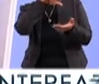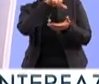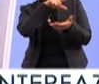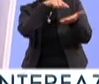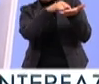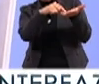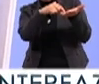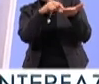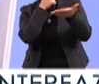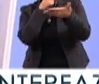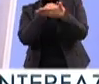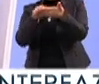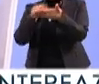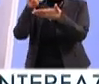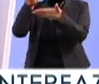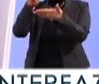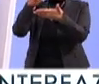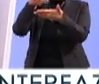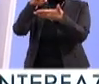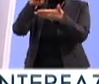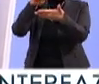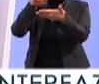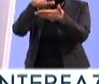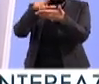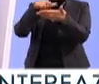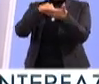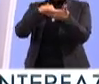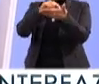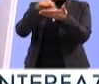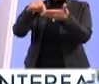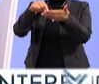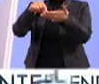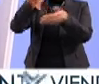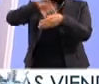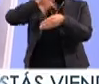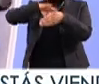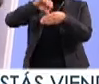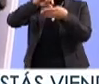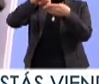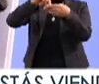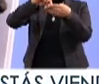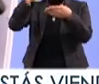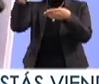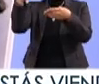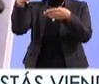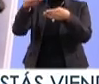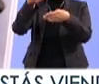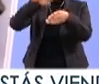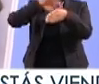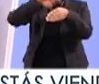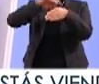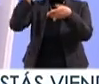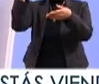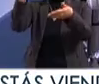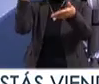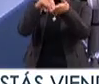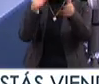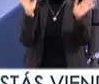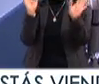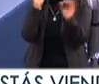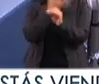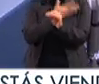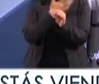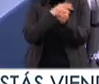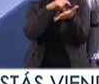paracetamol y solo dice la caja paracetamol o tiene ¿con el escudo de la farmacia? sí con el escudo de laboratorio o siempre